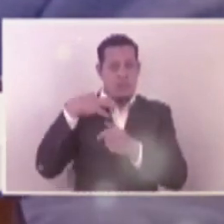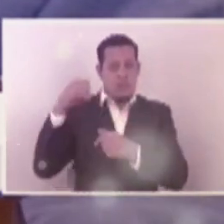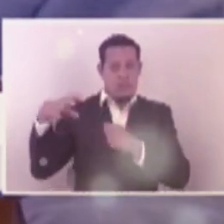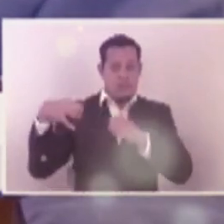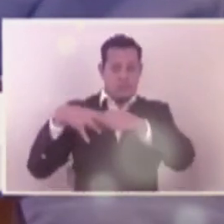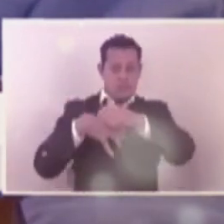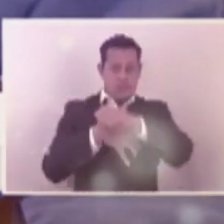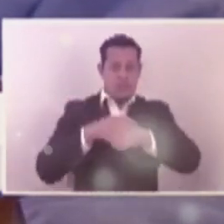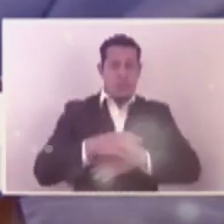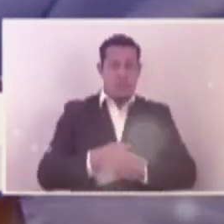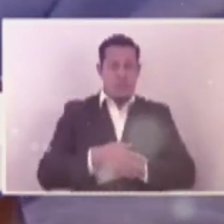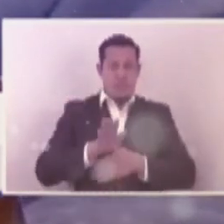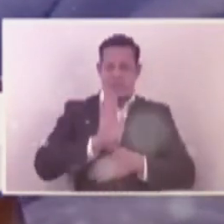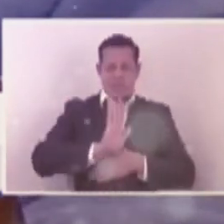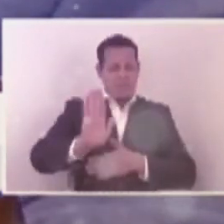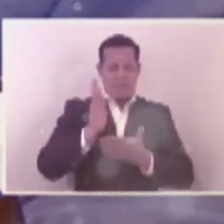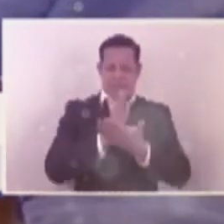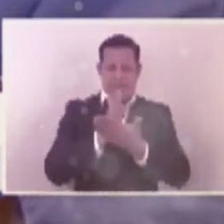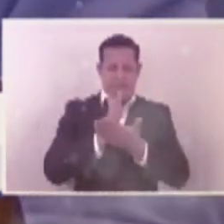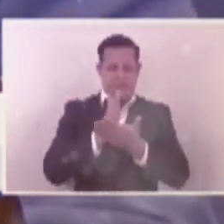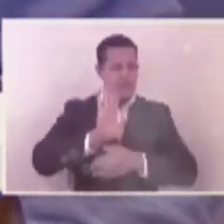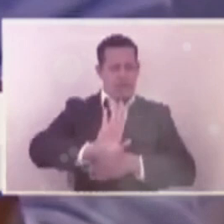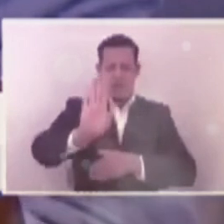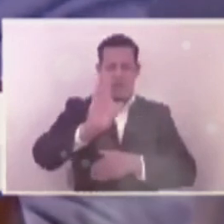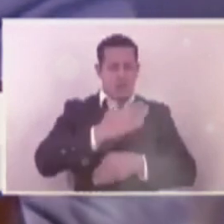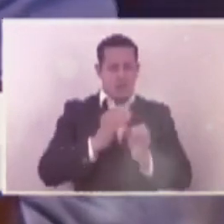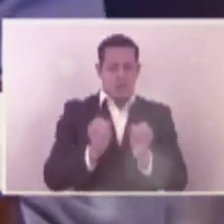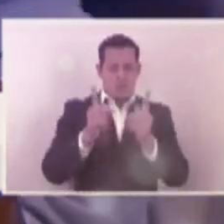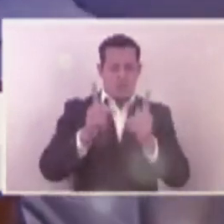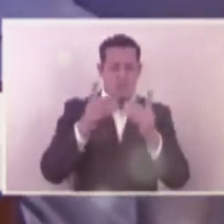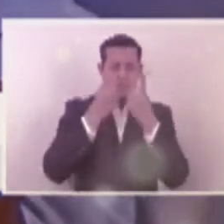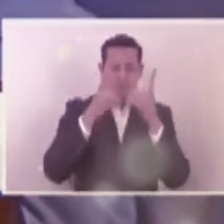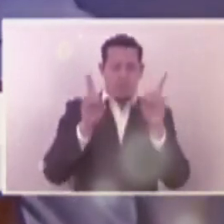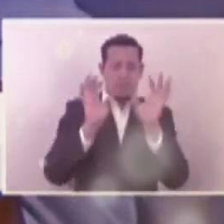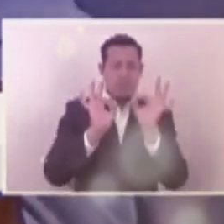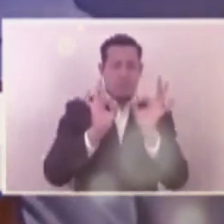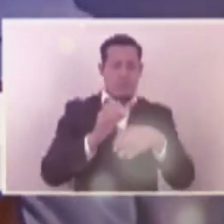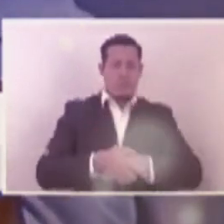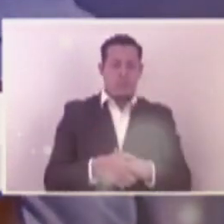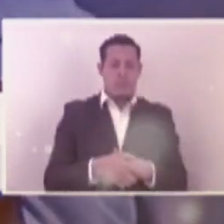por corrupción. Ninguno. Nunca hubo esa posibilidad en esta democracia perfecta.